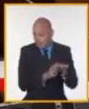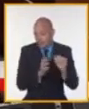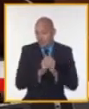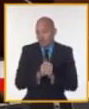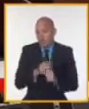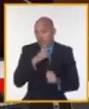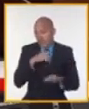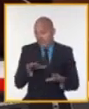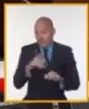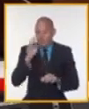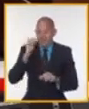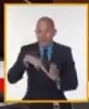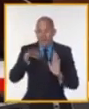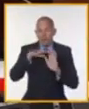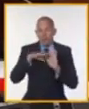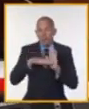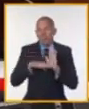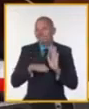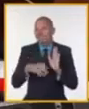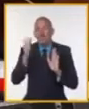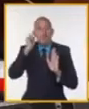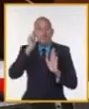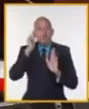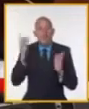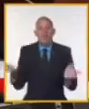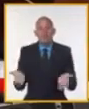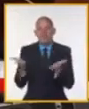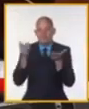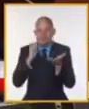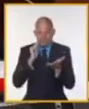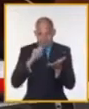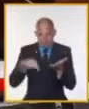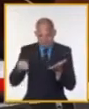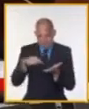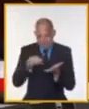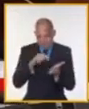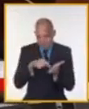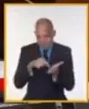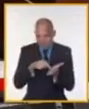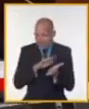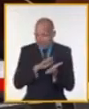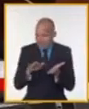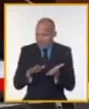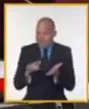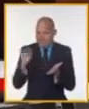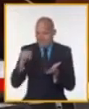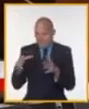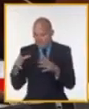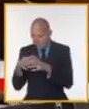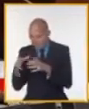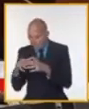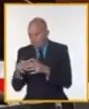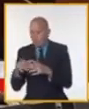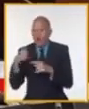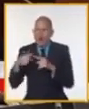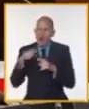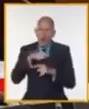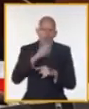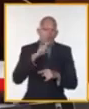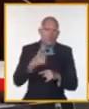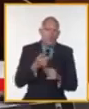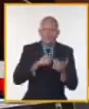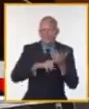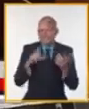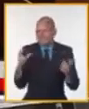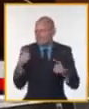de violencia de género, que ha sido evaluado de forma sistemática por el Buró Político, por el secretariado del Comité Central del